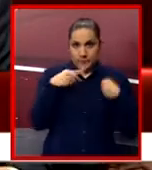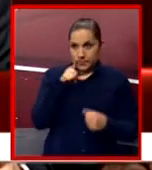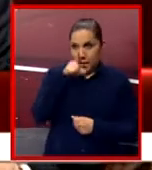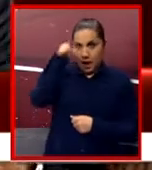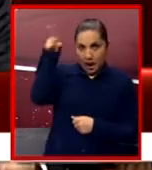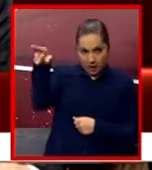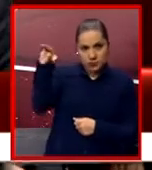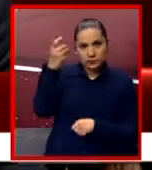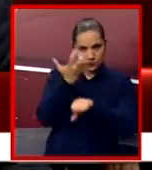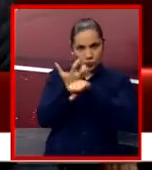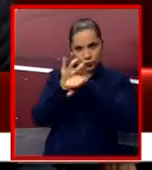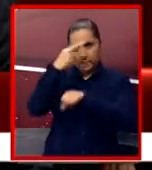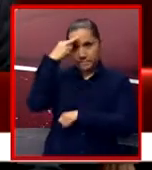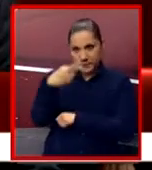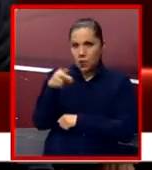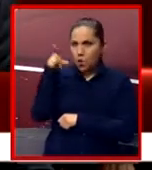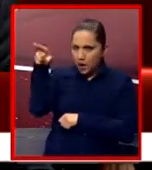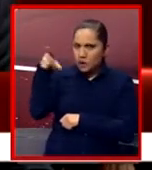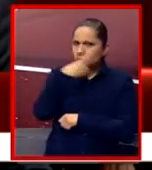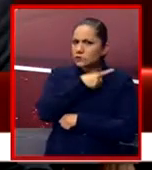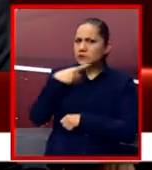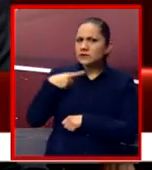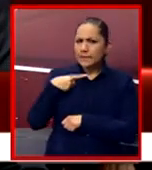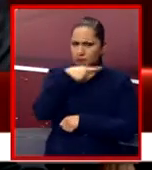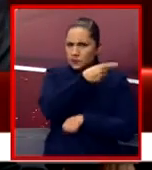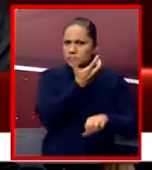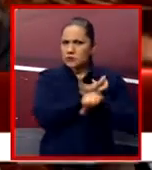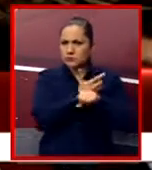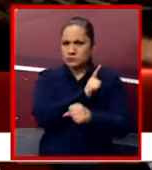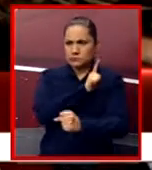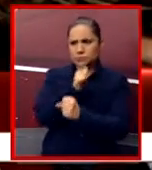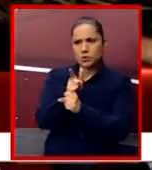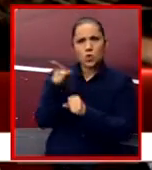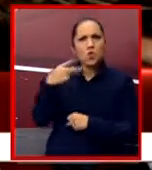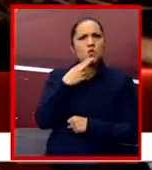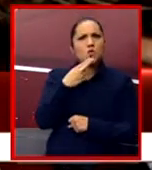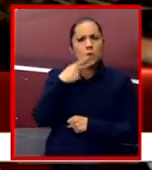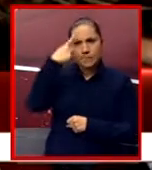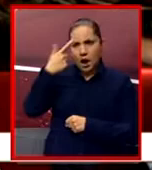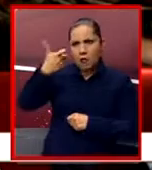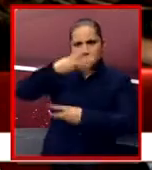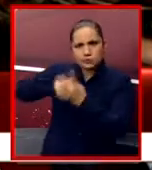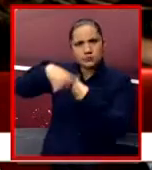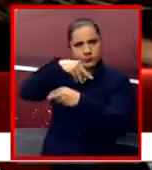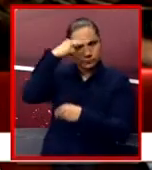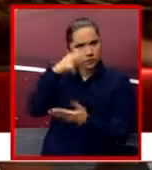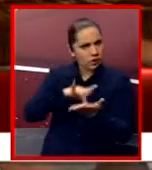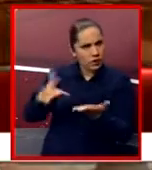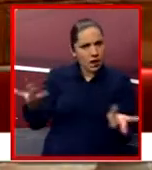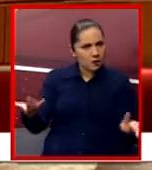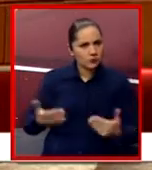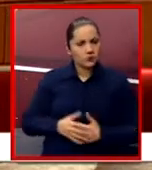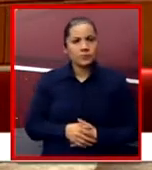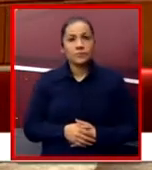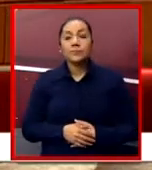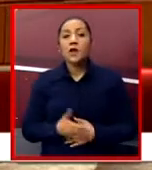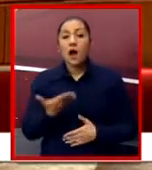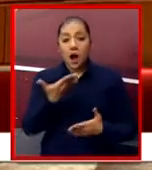sus aportaciones a la economía norteamericana. En los últimos años, la imagen de México en Estados Unidos se